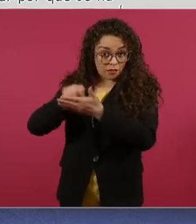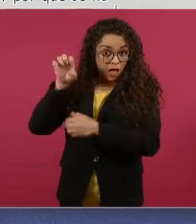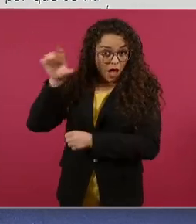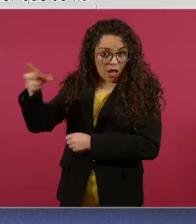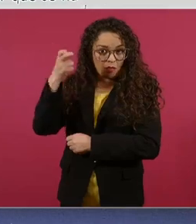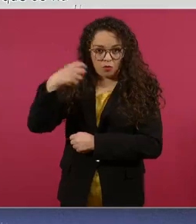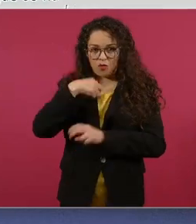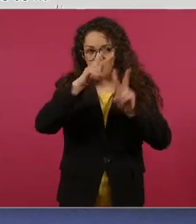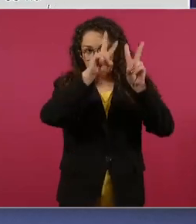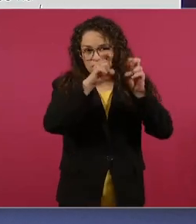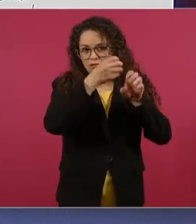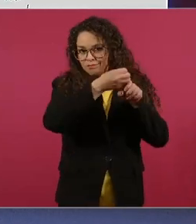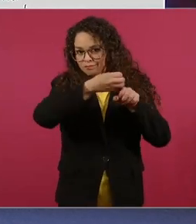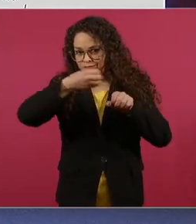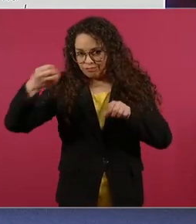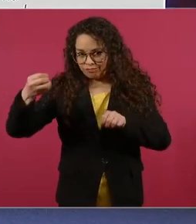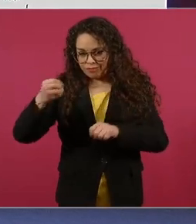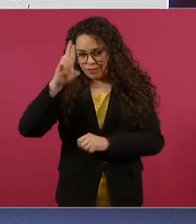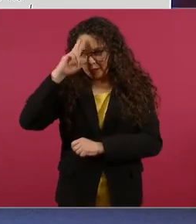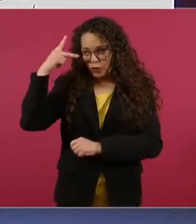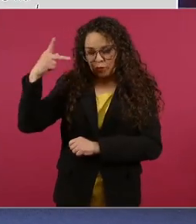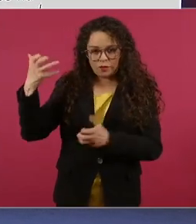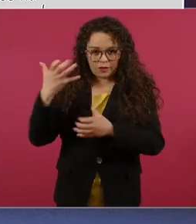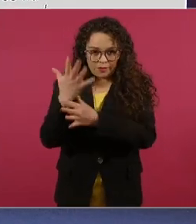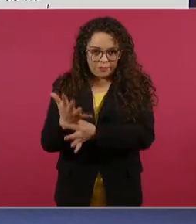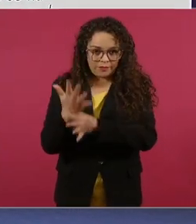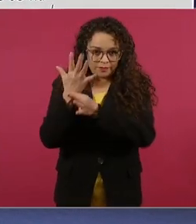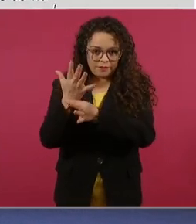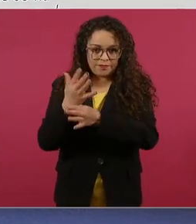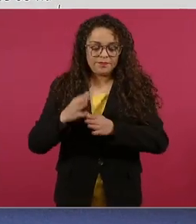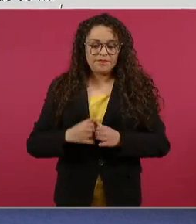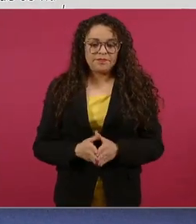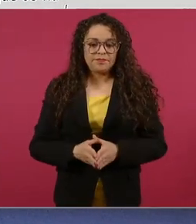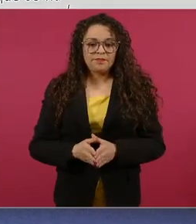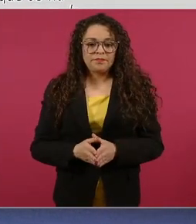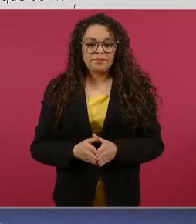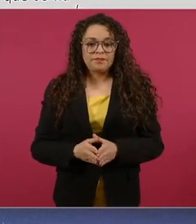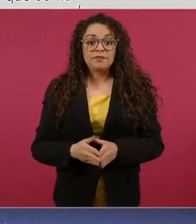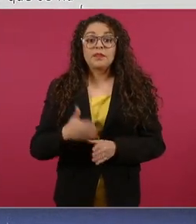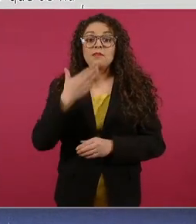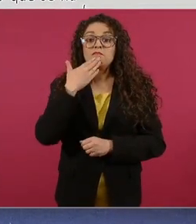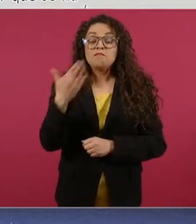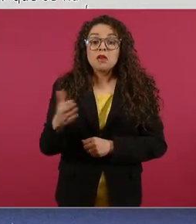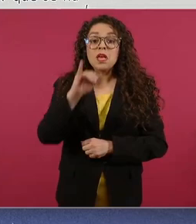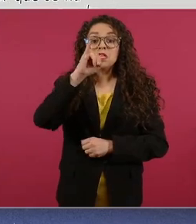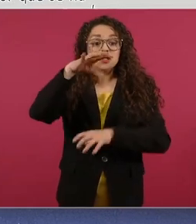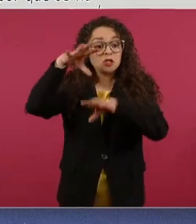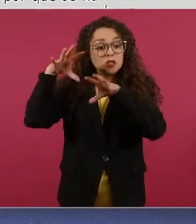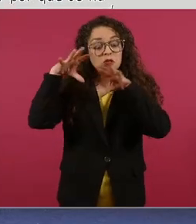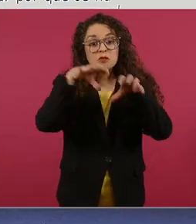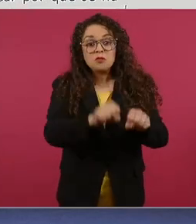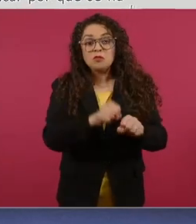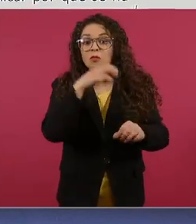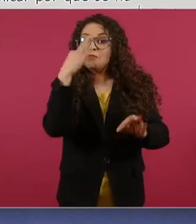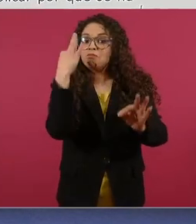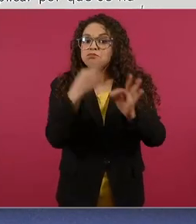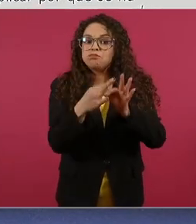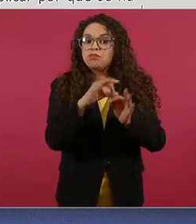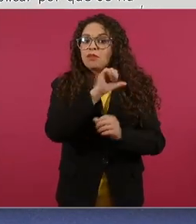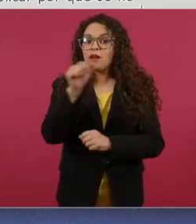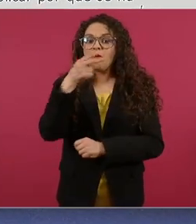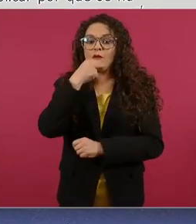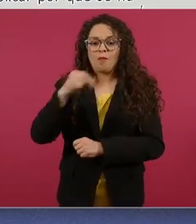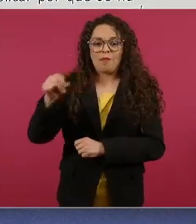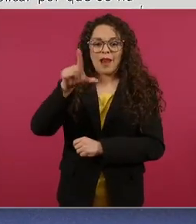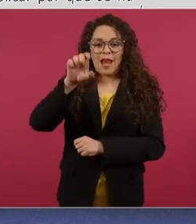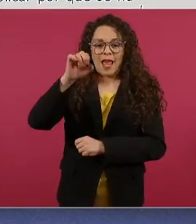que el éxito de la operación contra Beltrán Leyva se suma a la agresiva